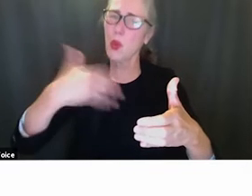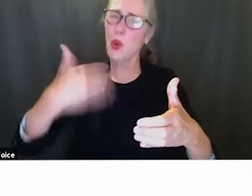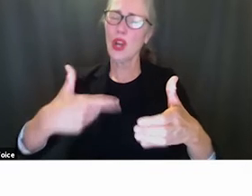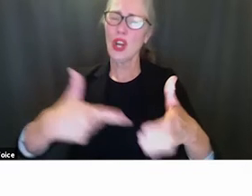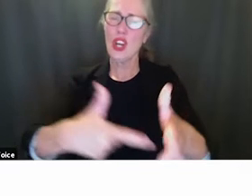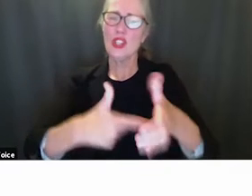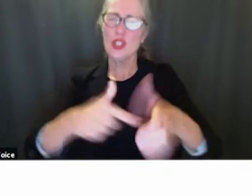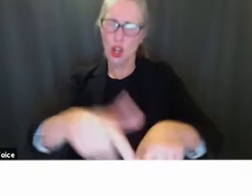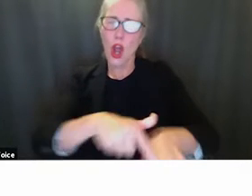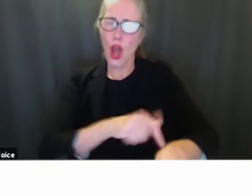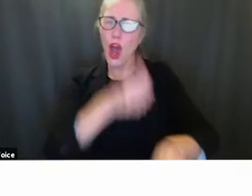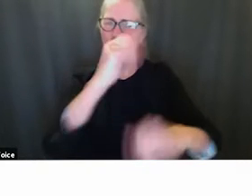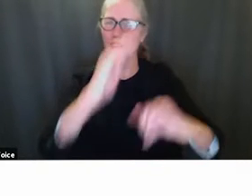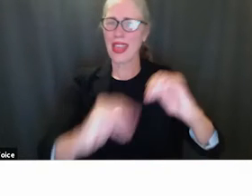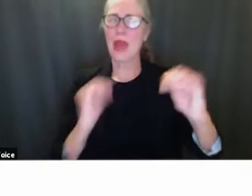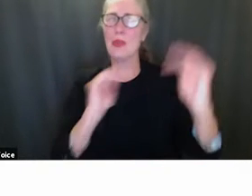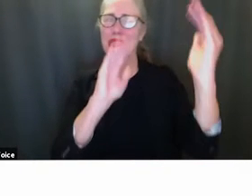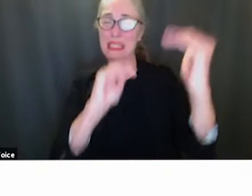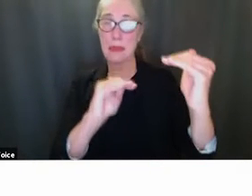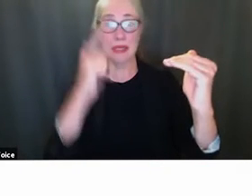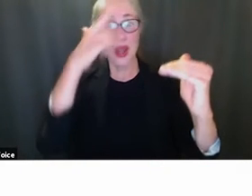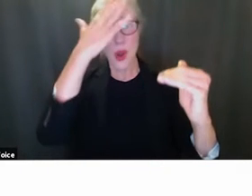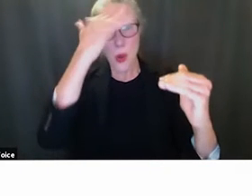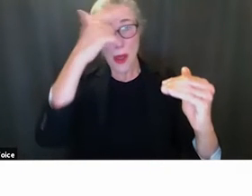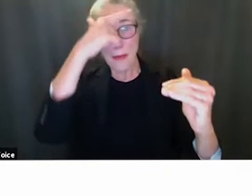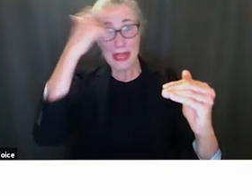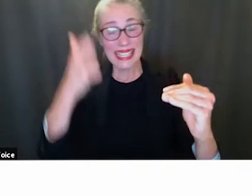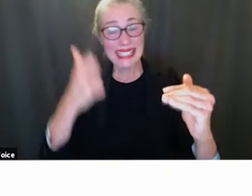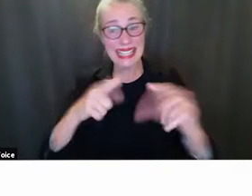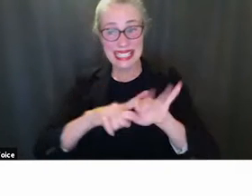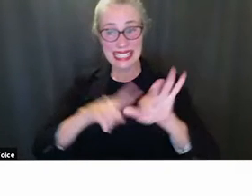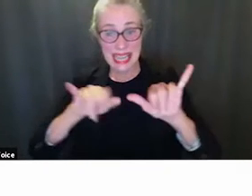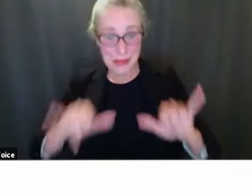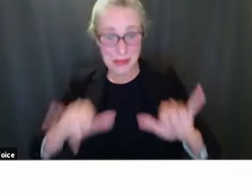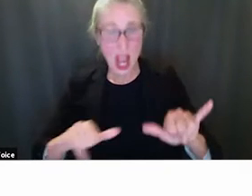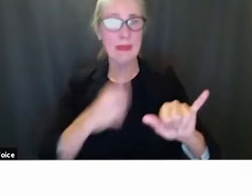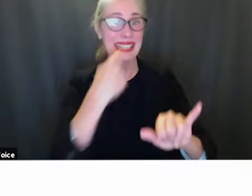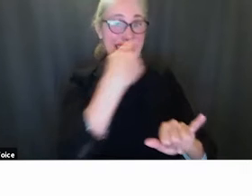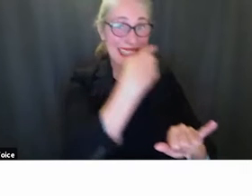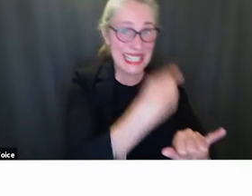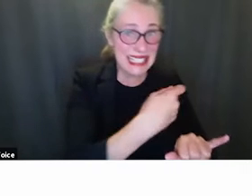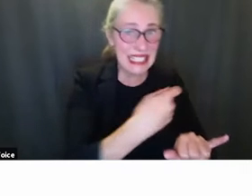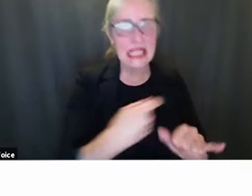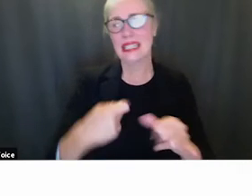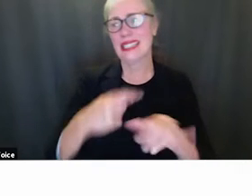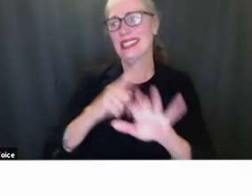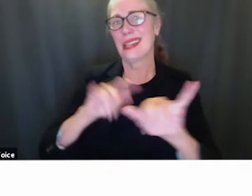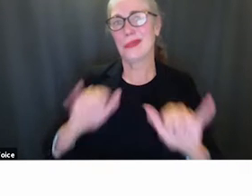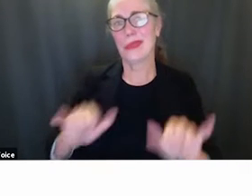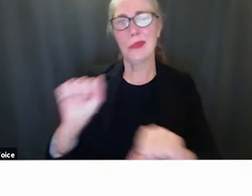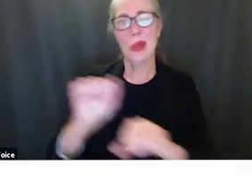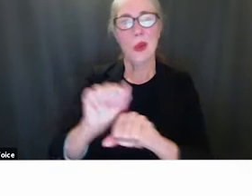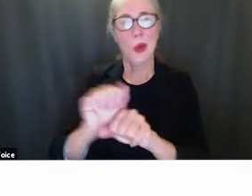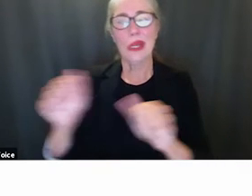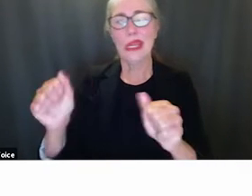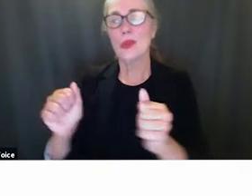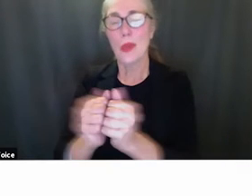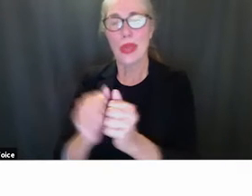la misma vez las escuelas estaban haciendo las pruebas y estábamos trabajando con las familias para que se registraran